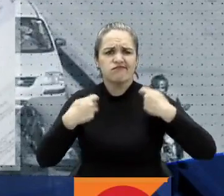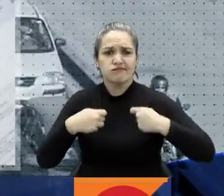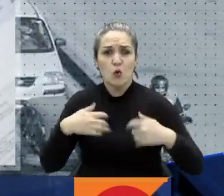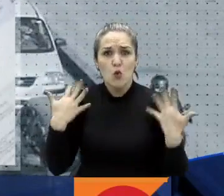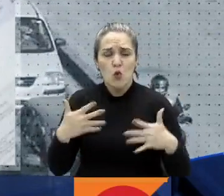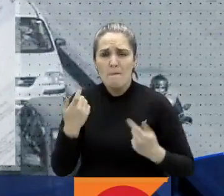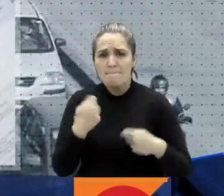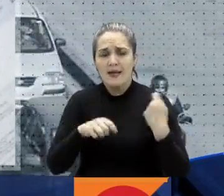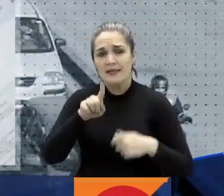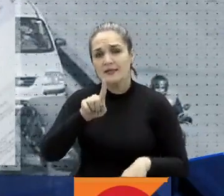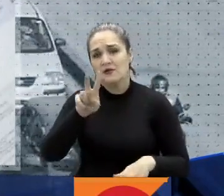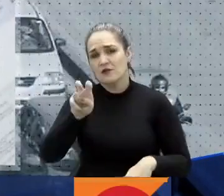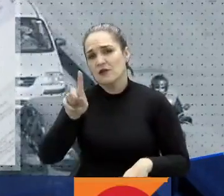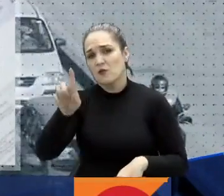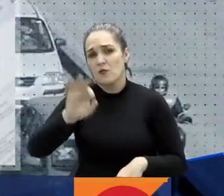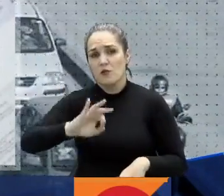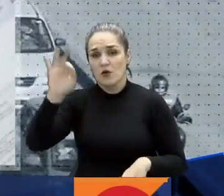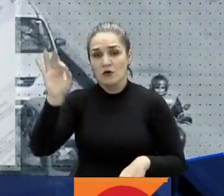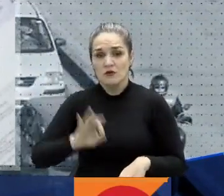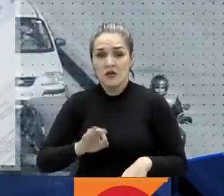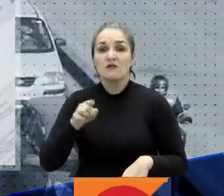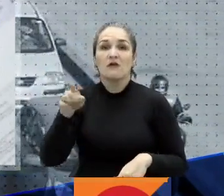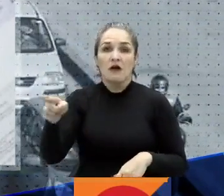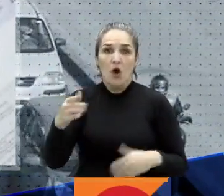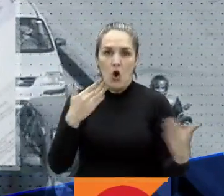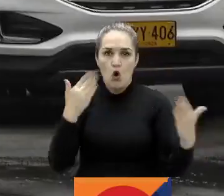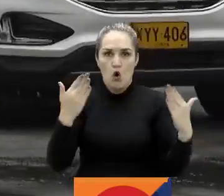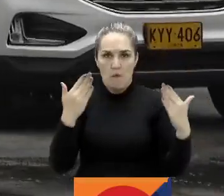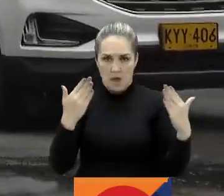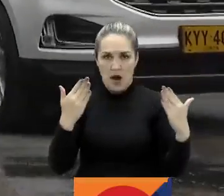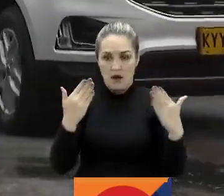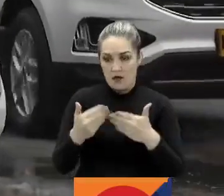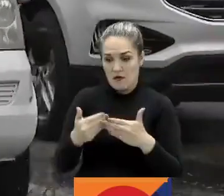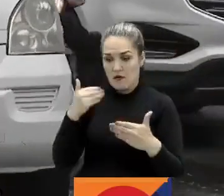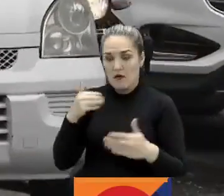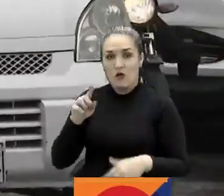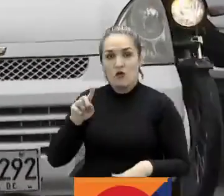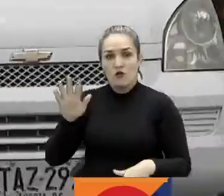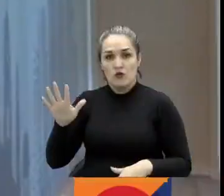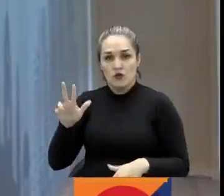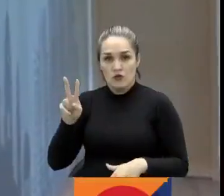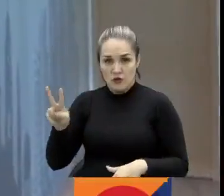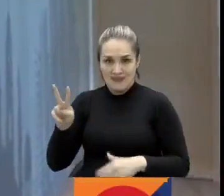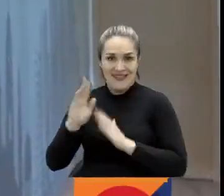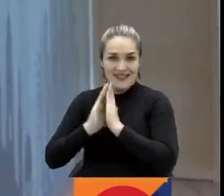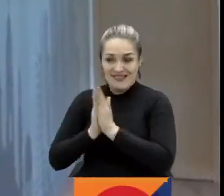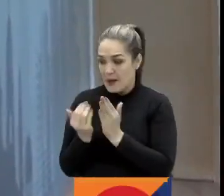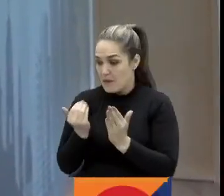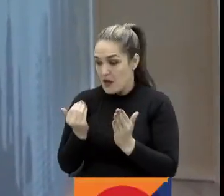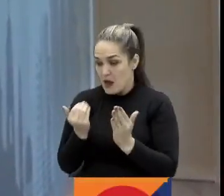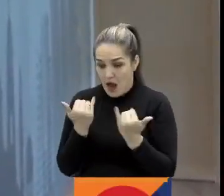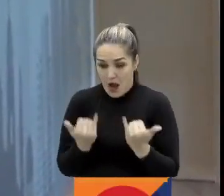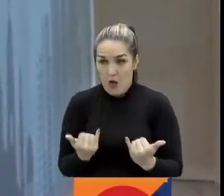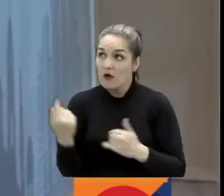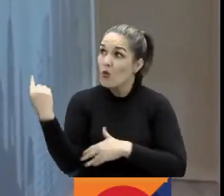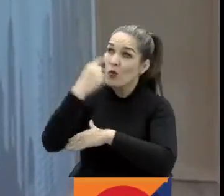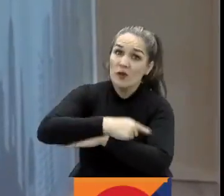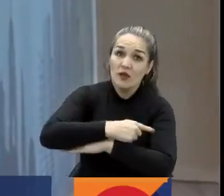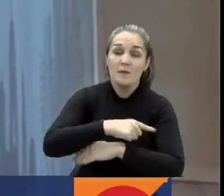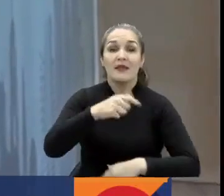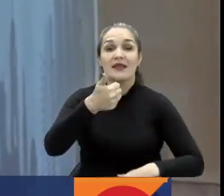en las categorías beneficiadas comparadas con las ventas reportadas al corte del 12 de diciembre del 2022 en las 24 horas